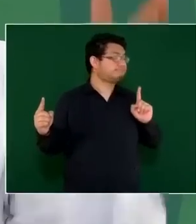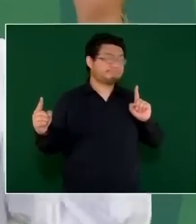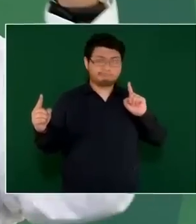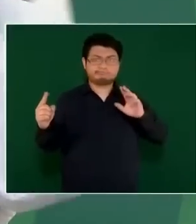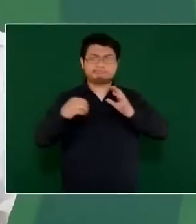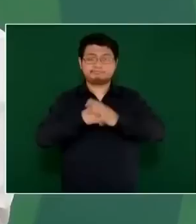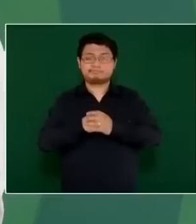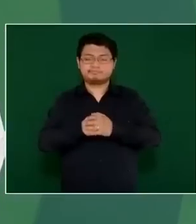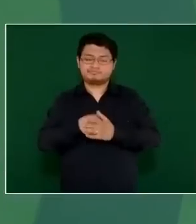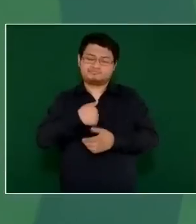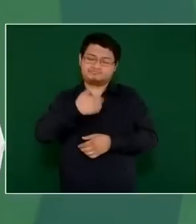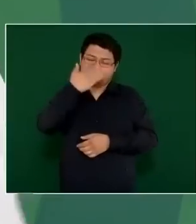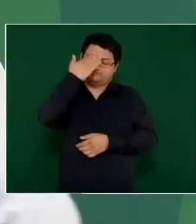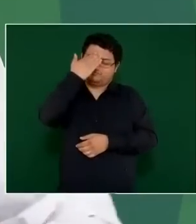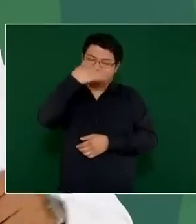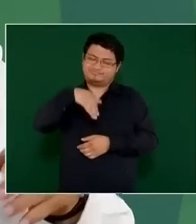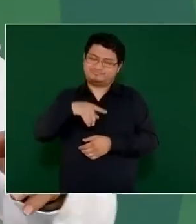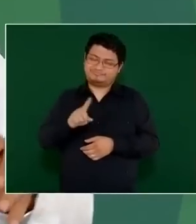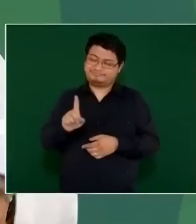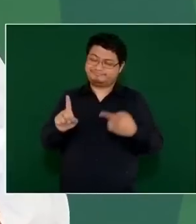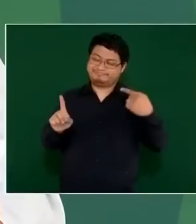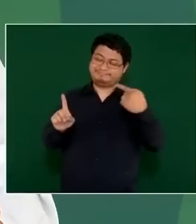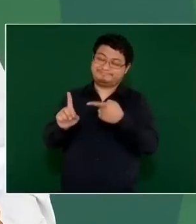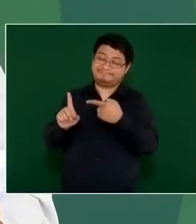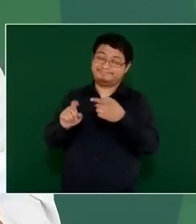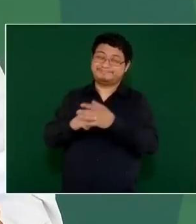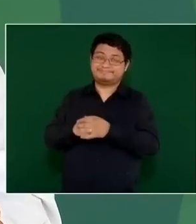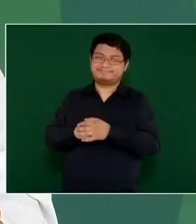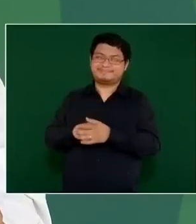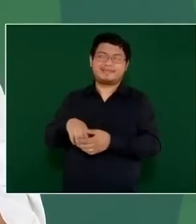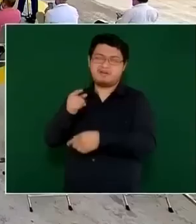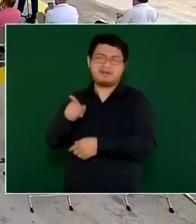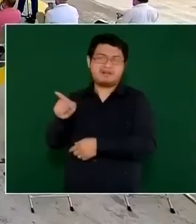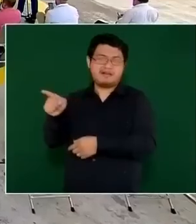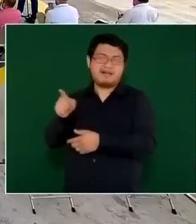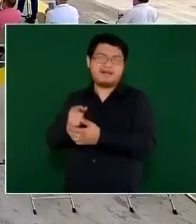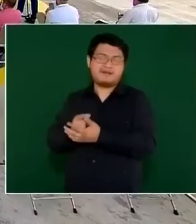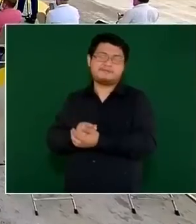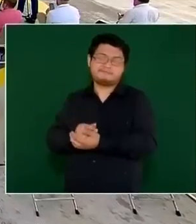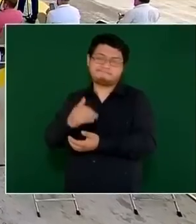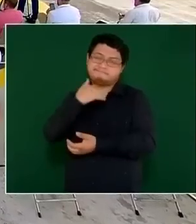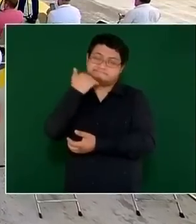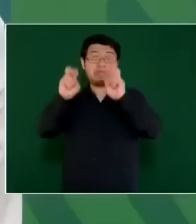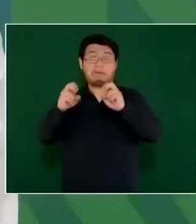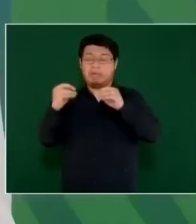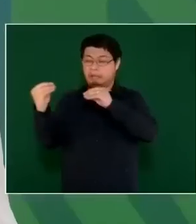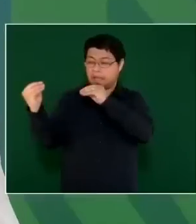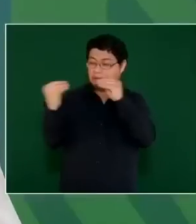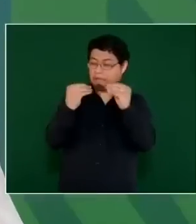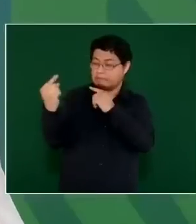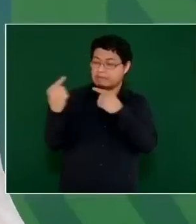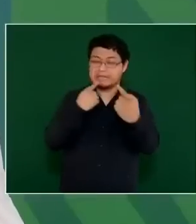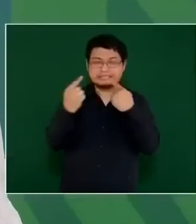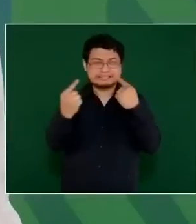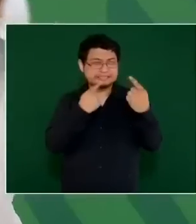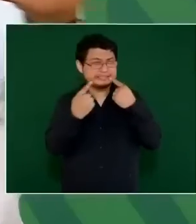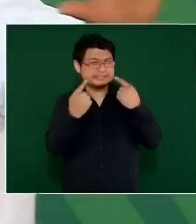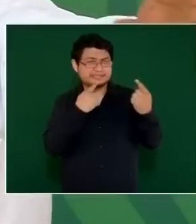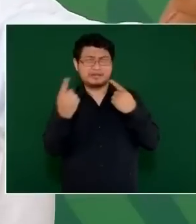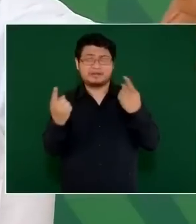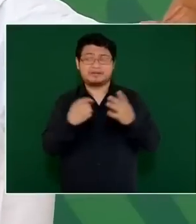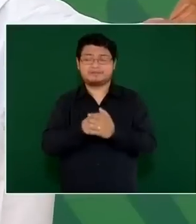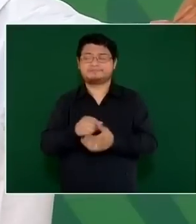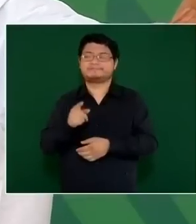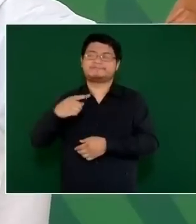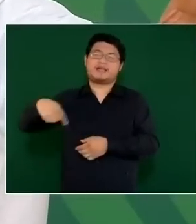porque sabía yo que eran árbitros vendidos hasta en los debates armaban todo